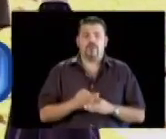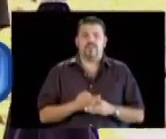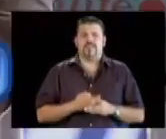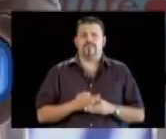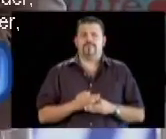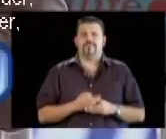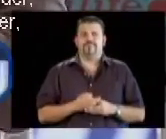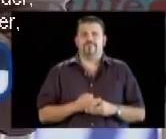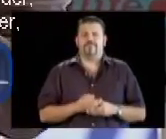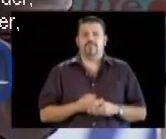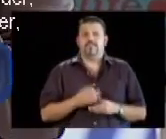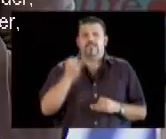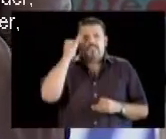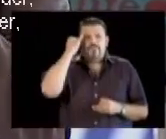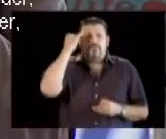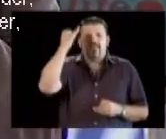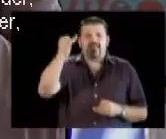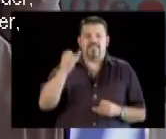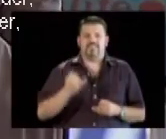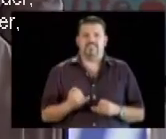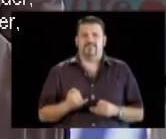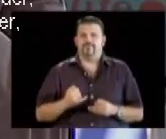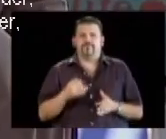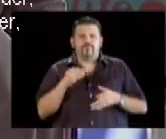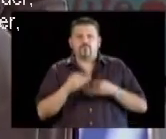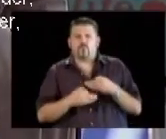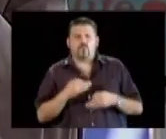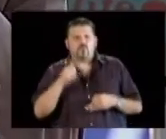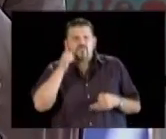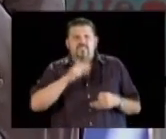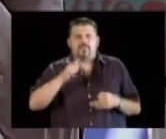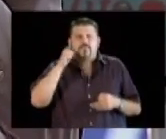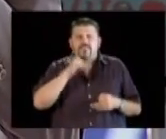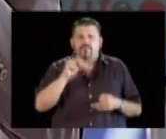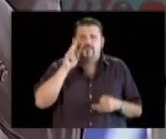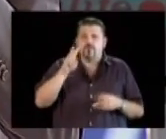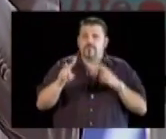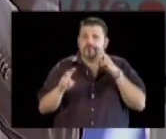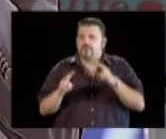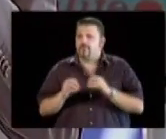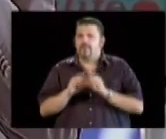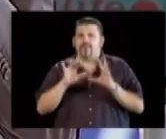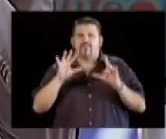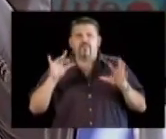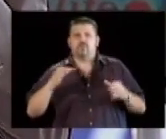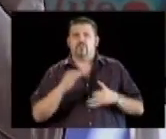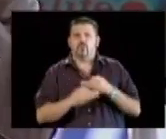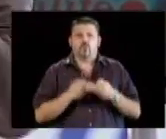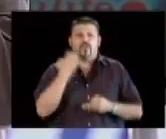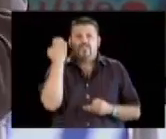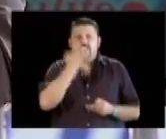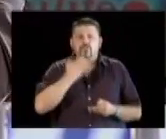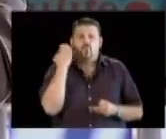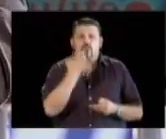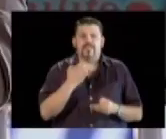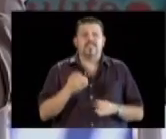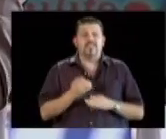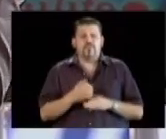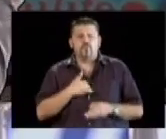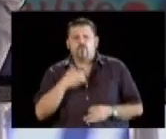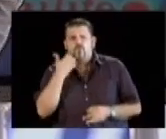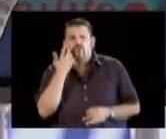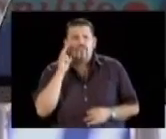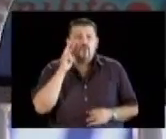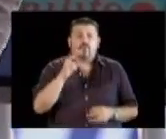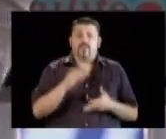nada más, imagínense, los de este lado siempre vemos del lado gringo lo maravilloso que está construido, las escuelas y demás. Yo quiero ver ahora que los